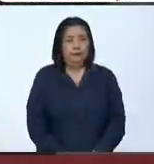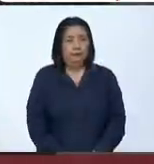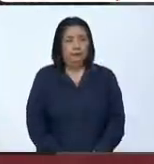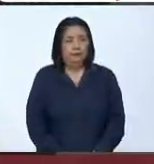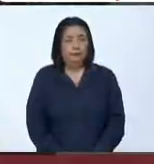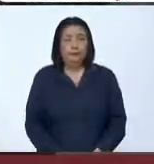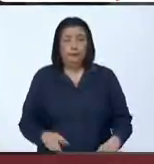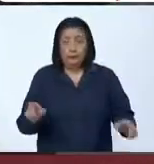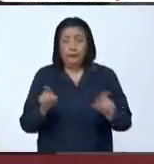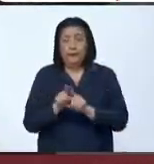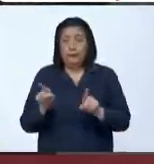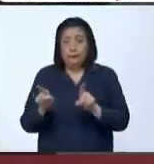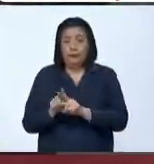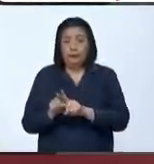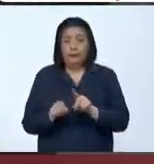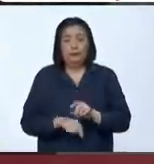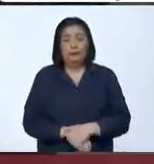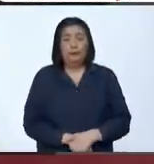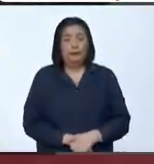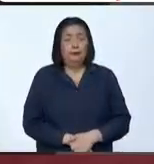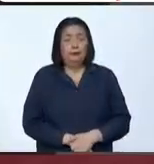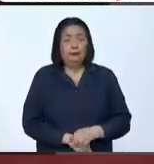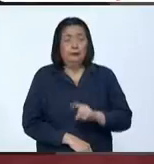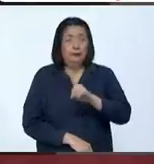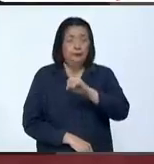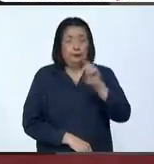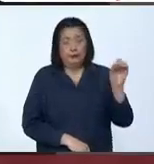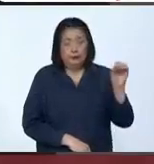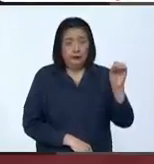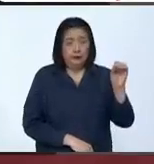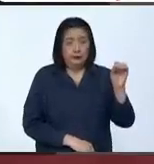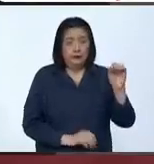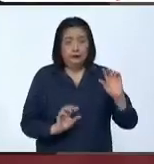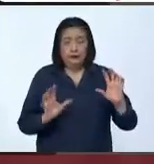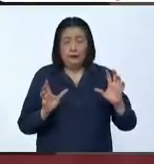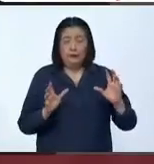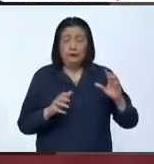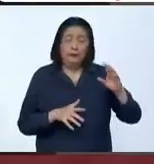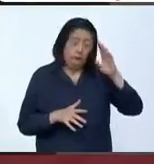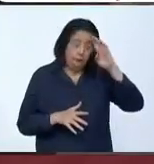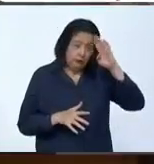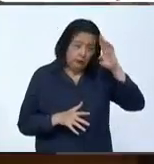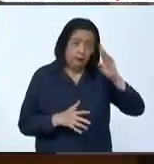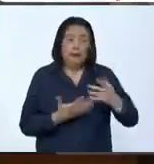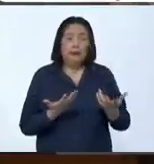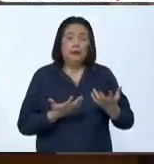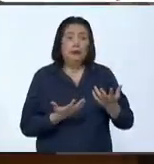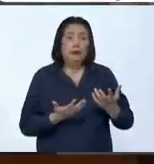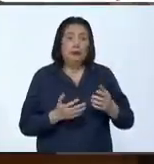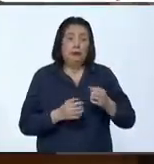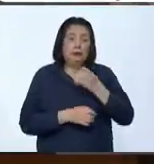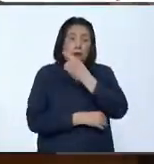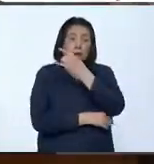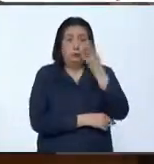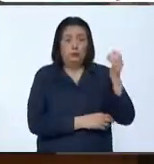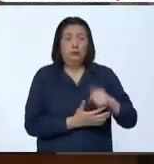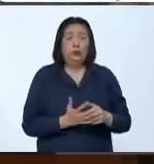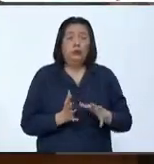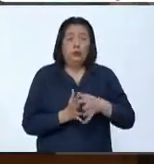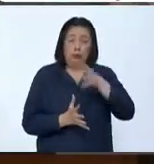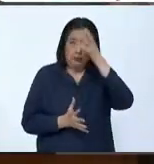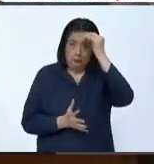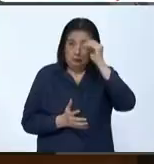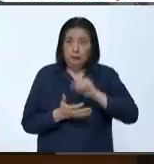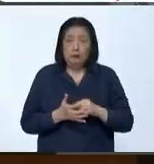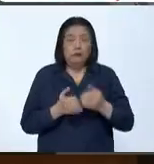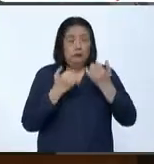también unos cien efectivos de la policía de ucayali aprenderán la lengua nativa